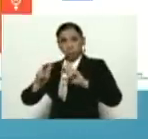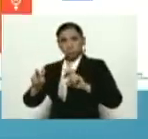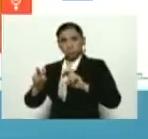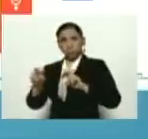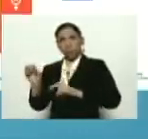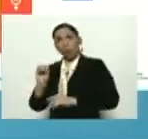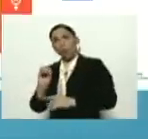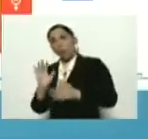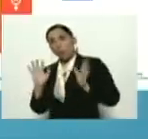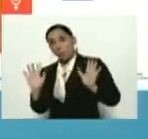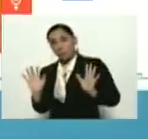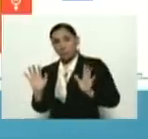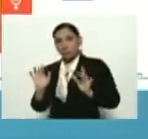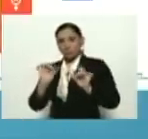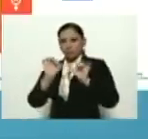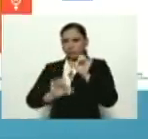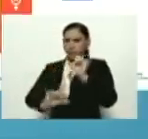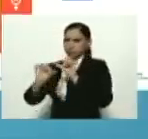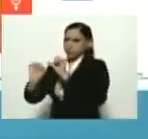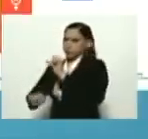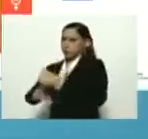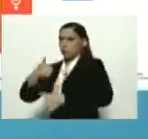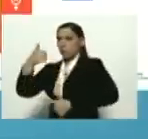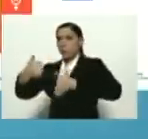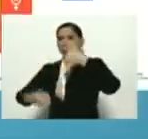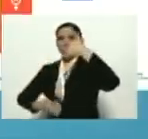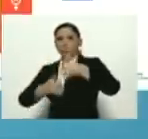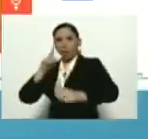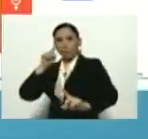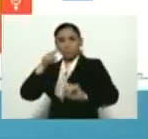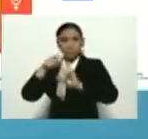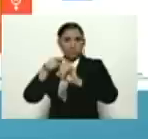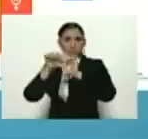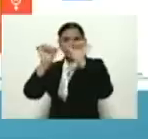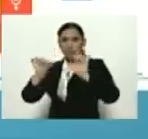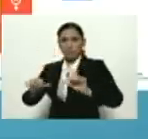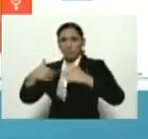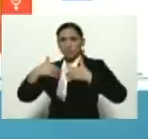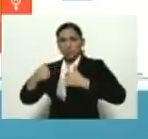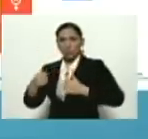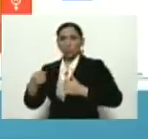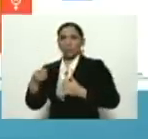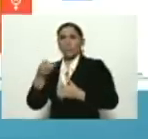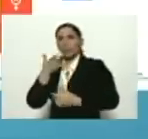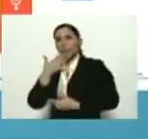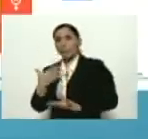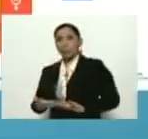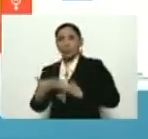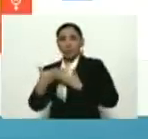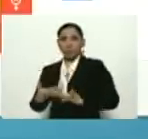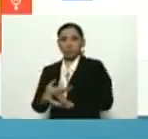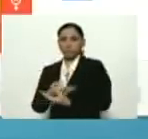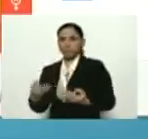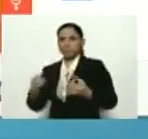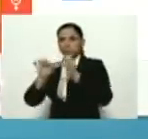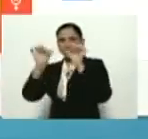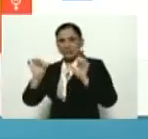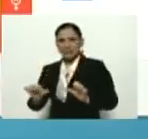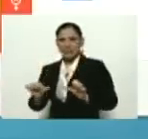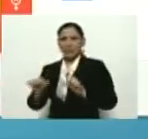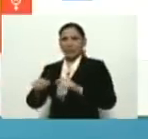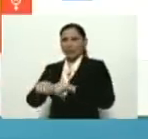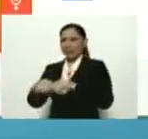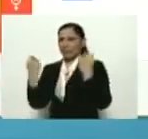que detalla cuáles son los efectos directos del sistema de salud, una carga extraordinaria en sistemas fragmentados y